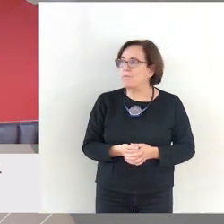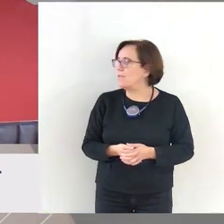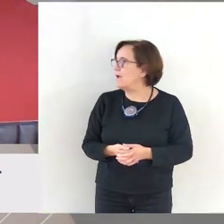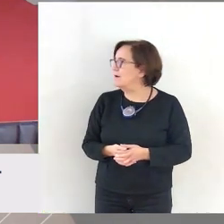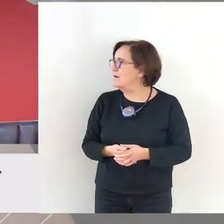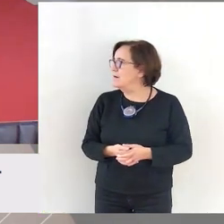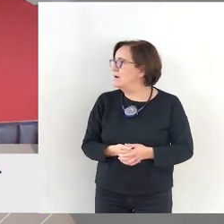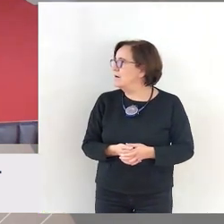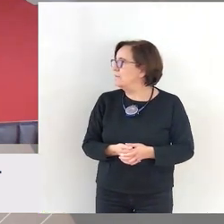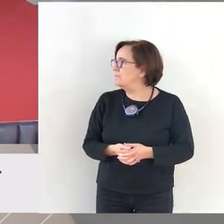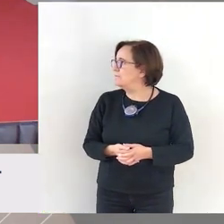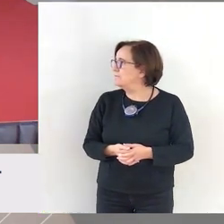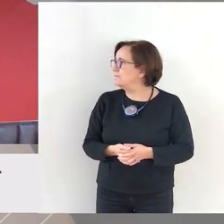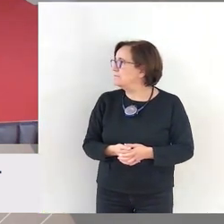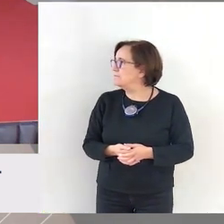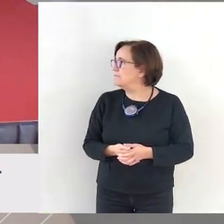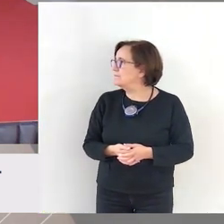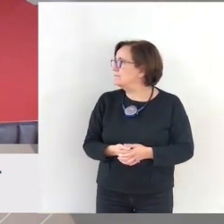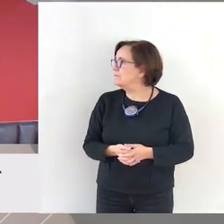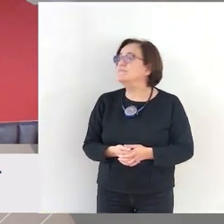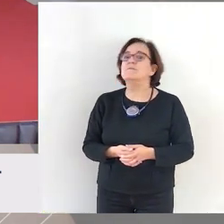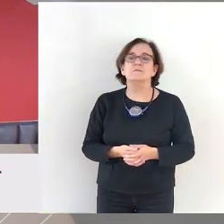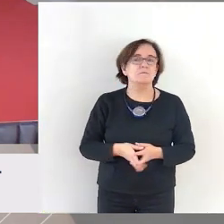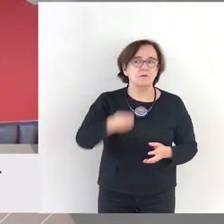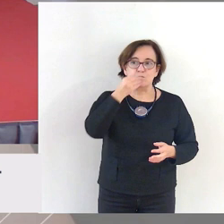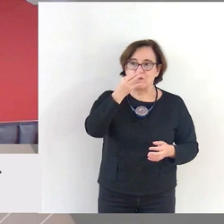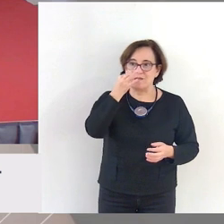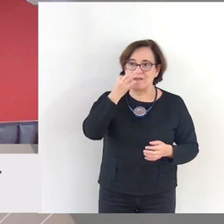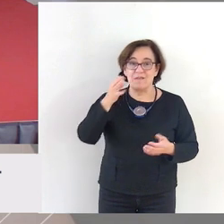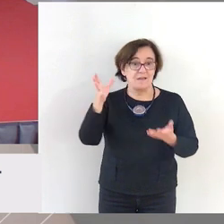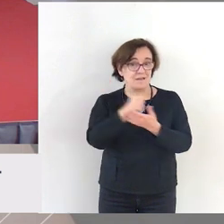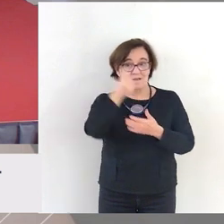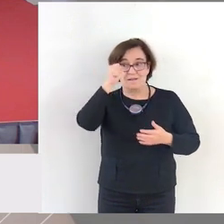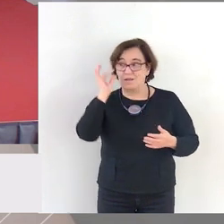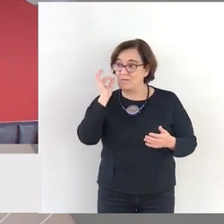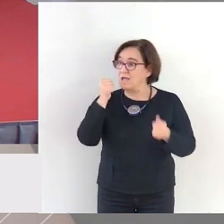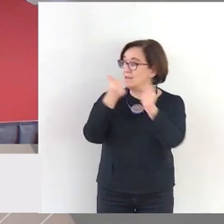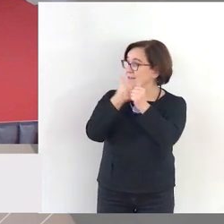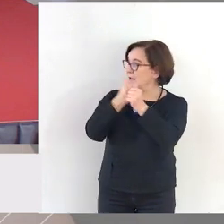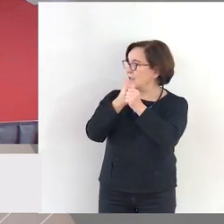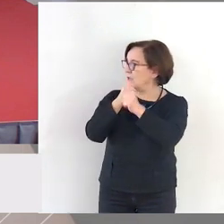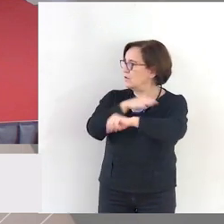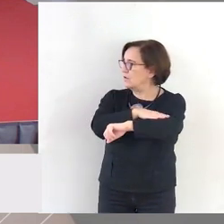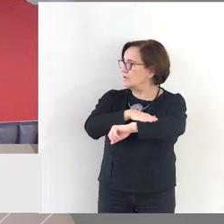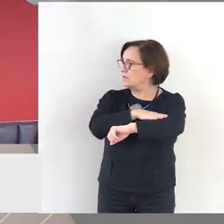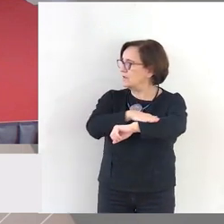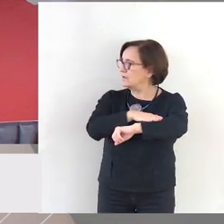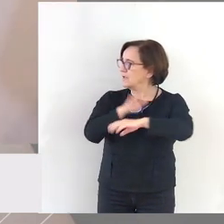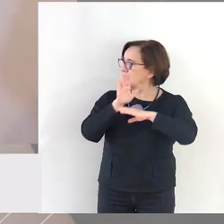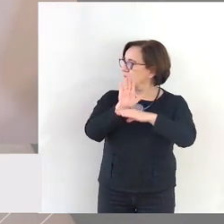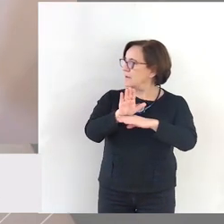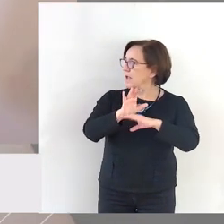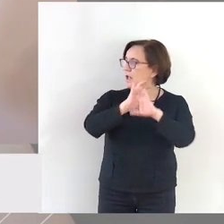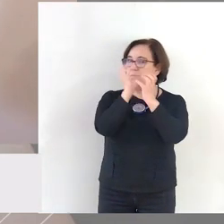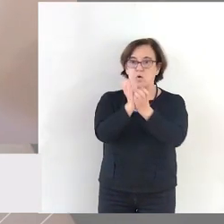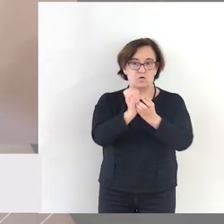bienvenida bueno Eh Buenas tardes Ya a todos y a todas secretario de estado representantes del